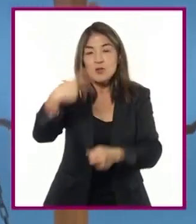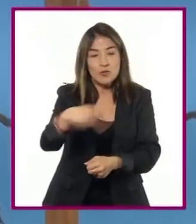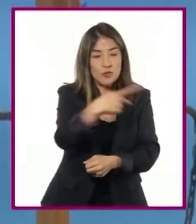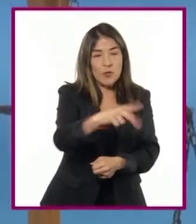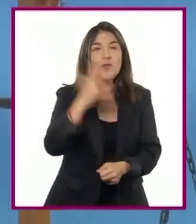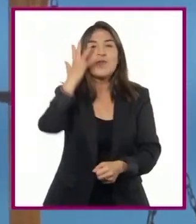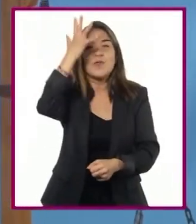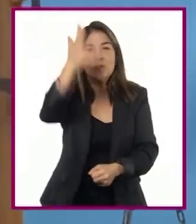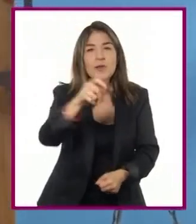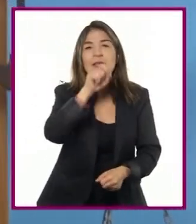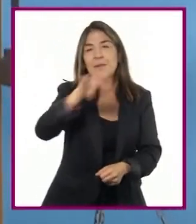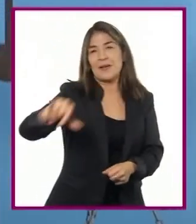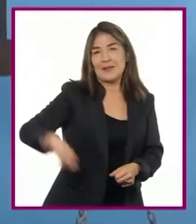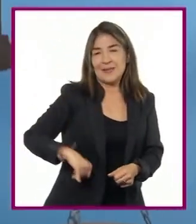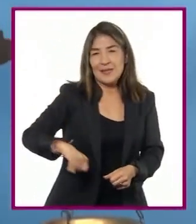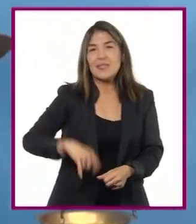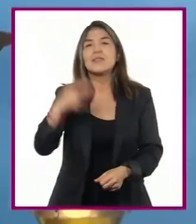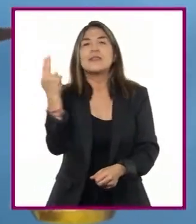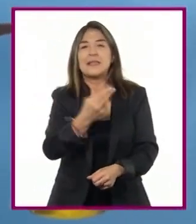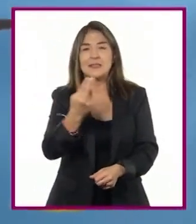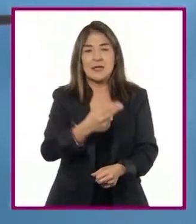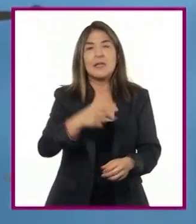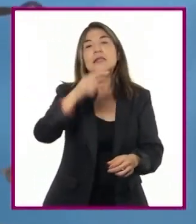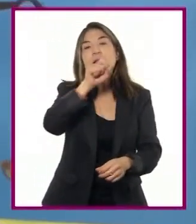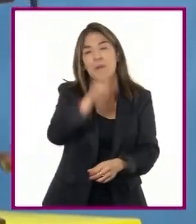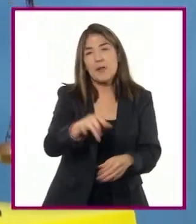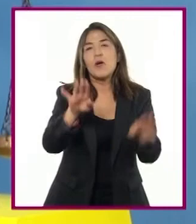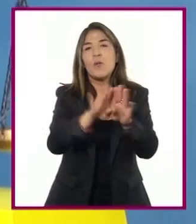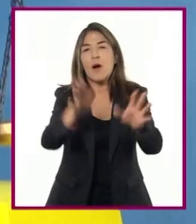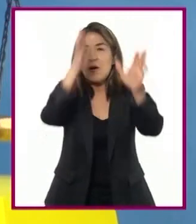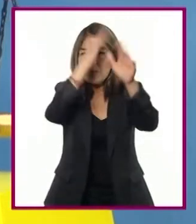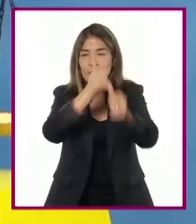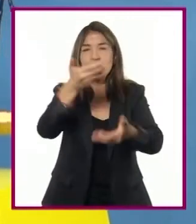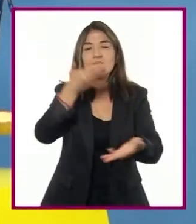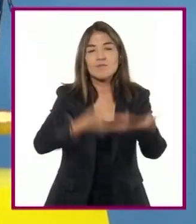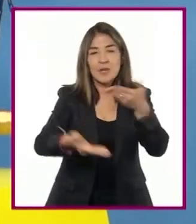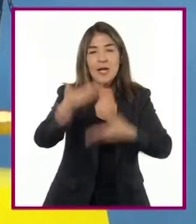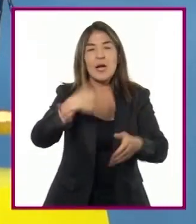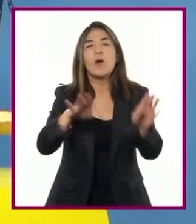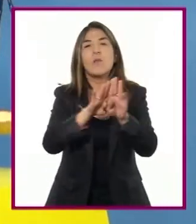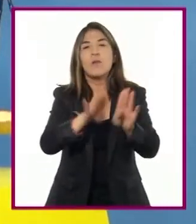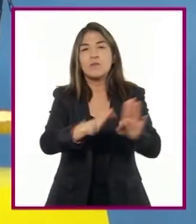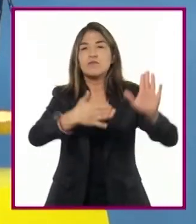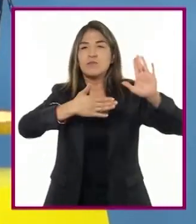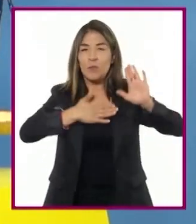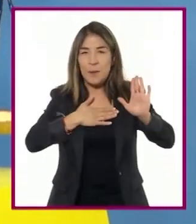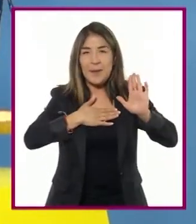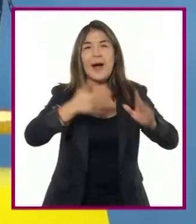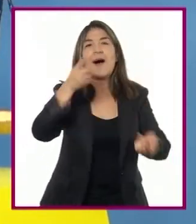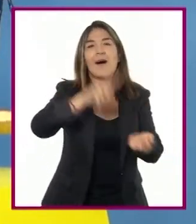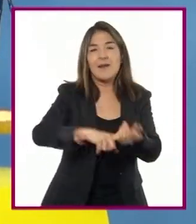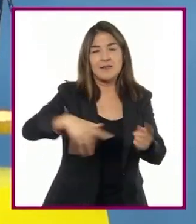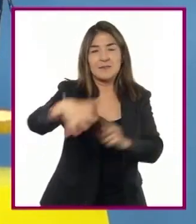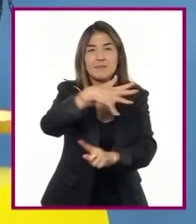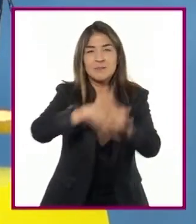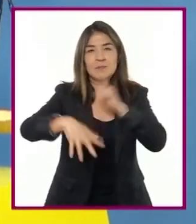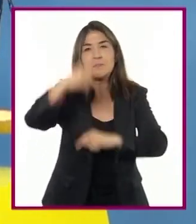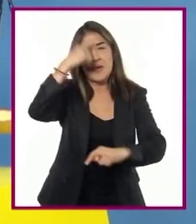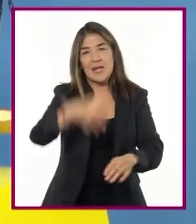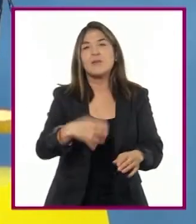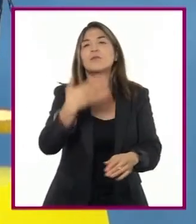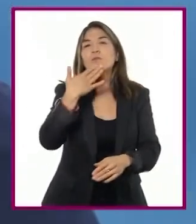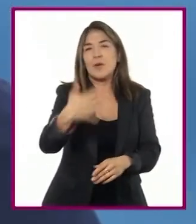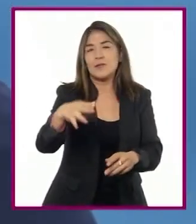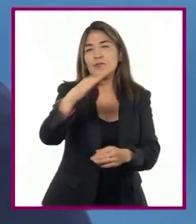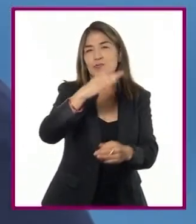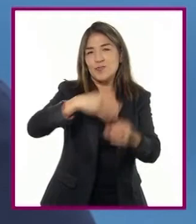sus intereses o necesidades y a negociar el intercambio de promesas y relaciones que les serán mutuamente